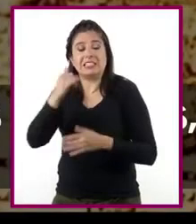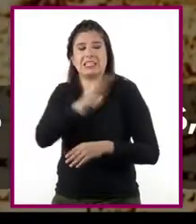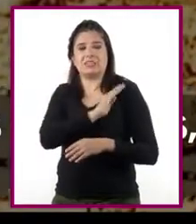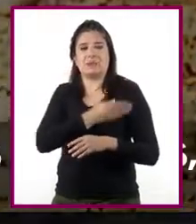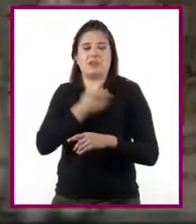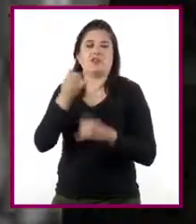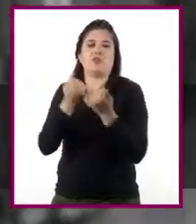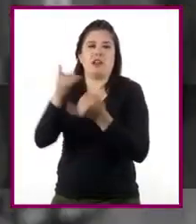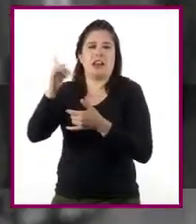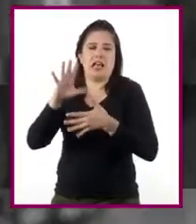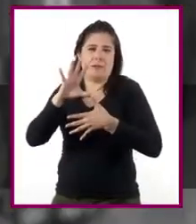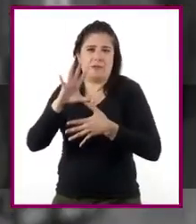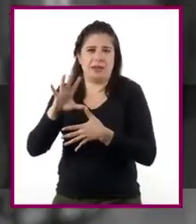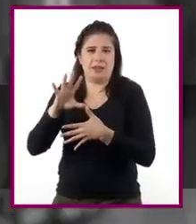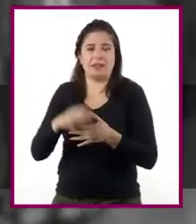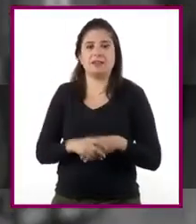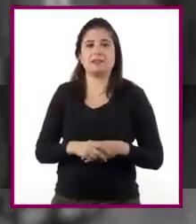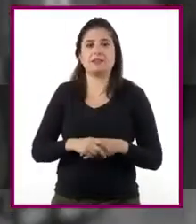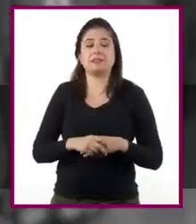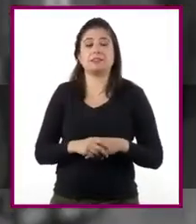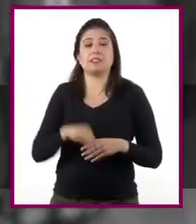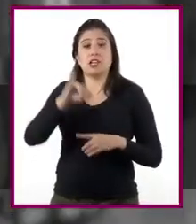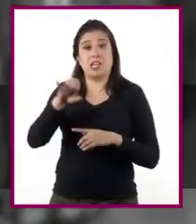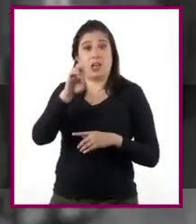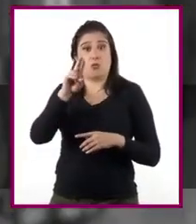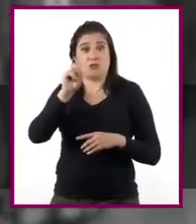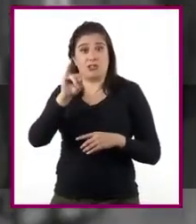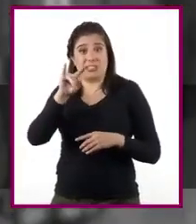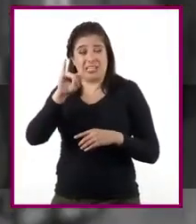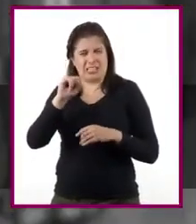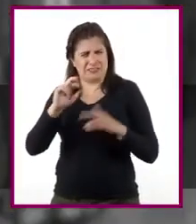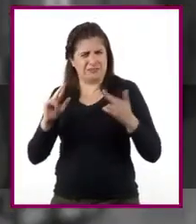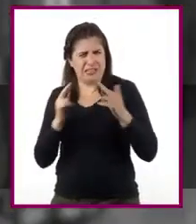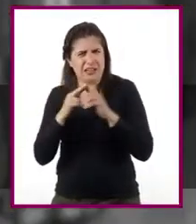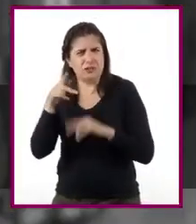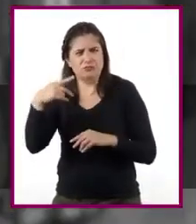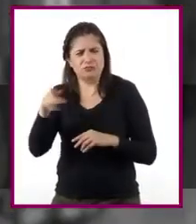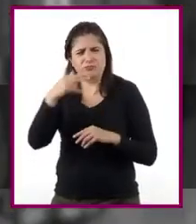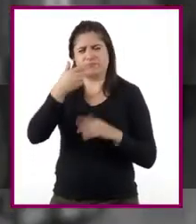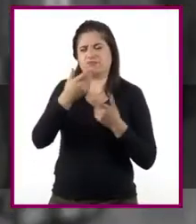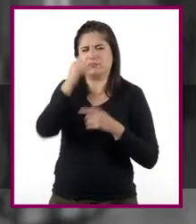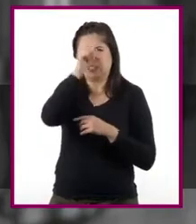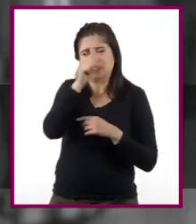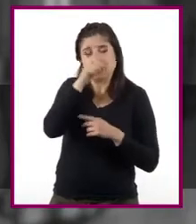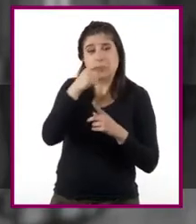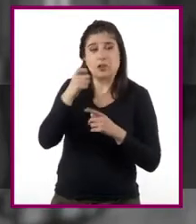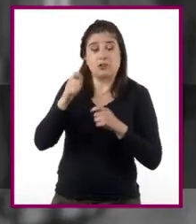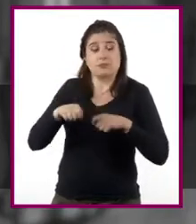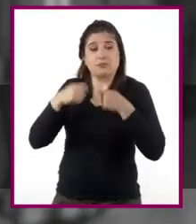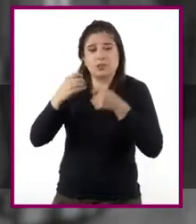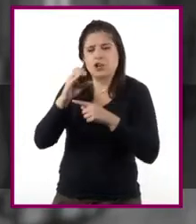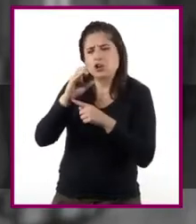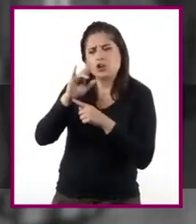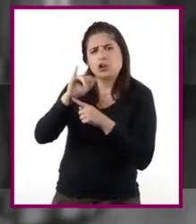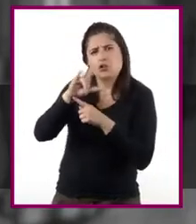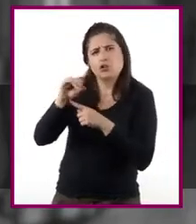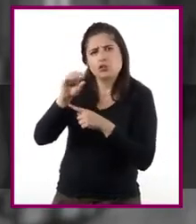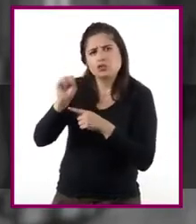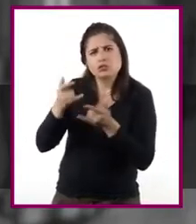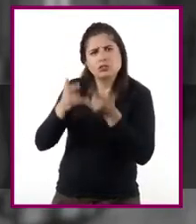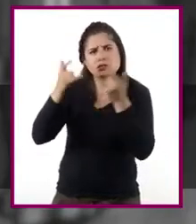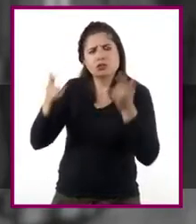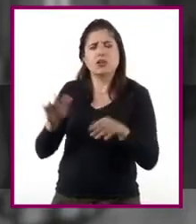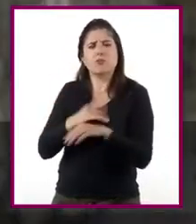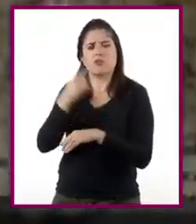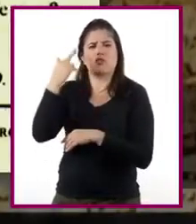en América. La expulsión de los jesuitas, por su influencia en la educación de los criollos y por cuestionar la